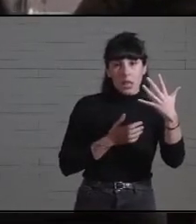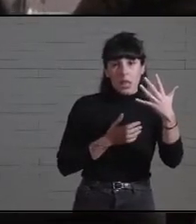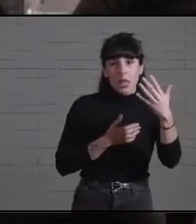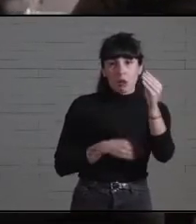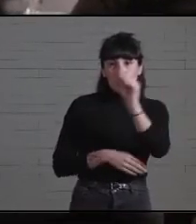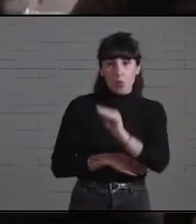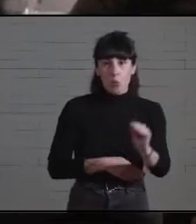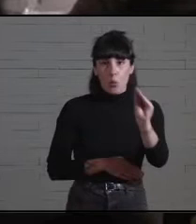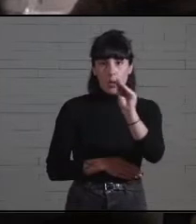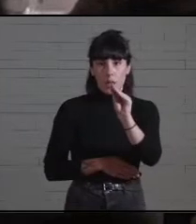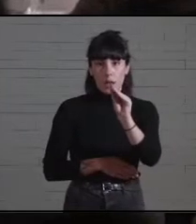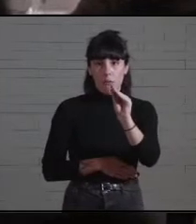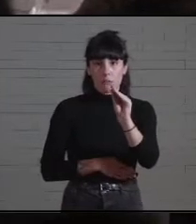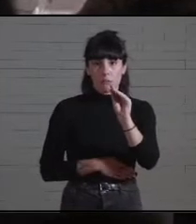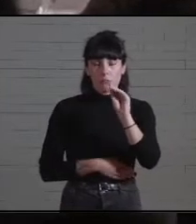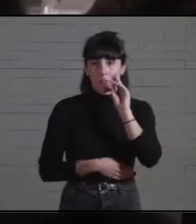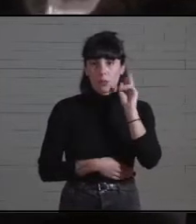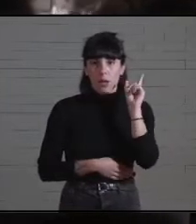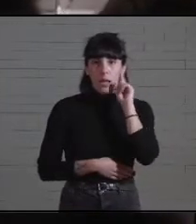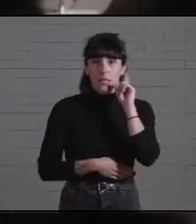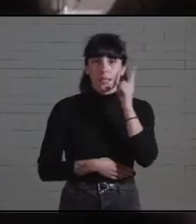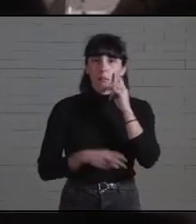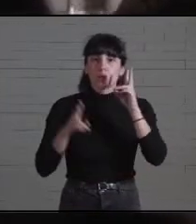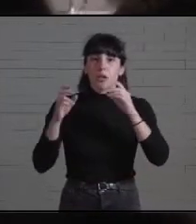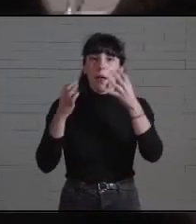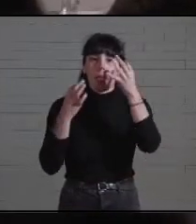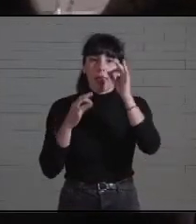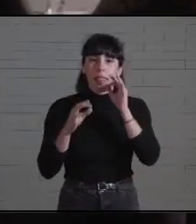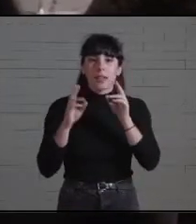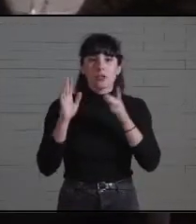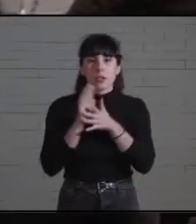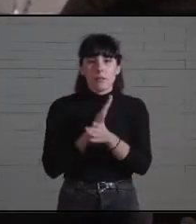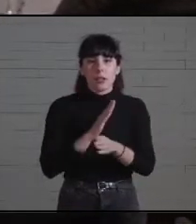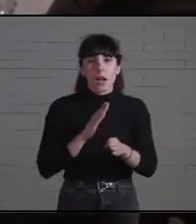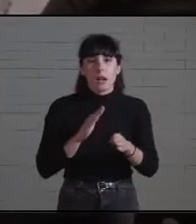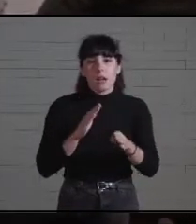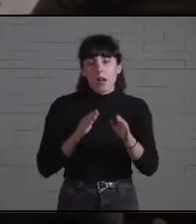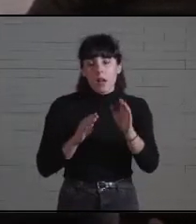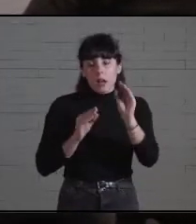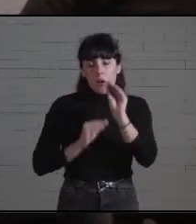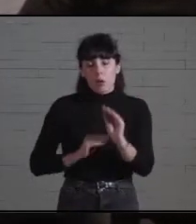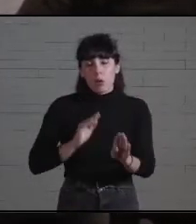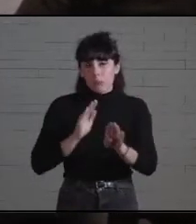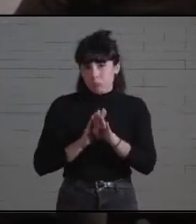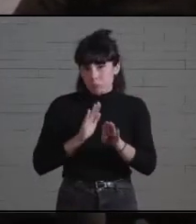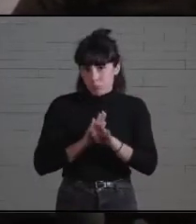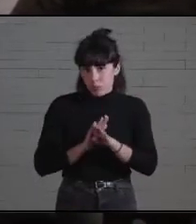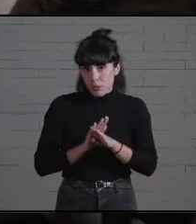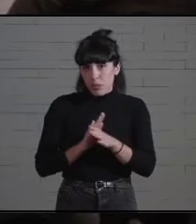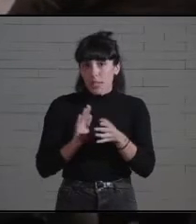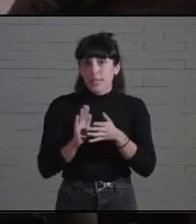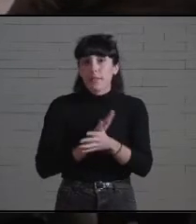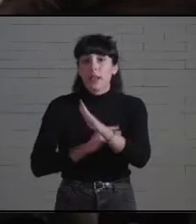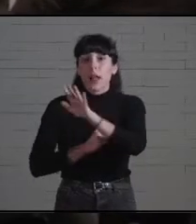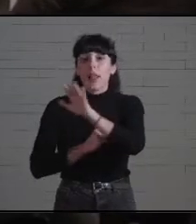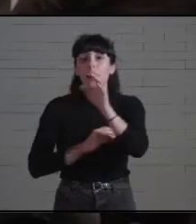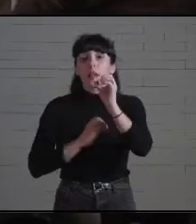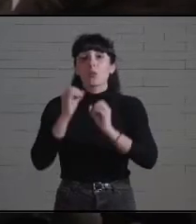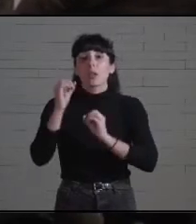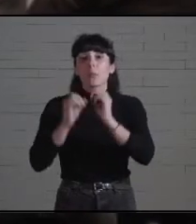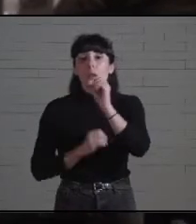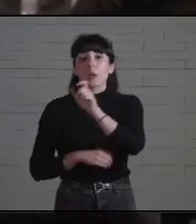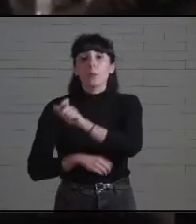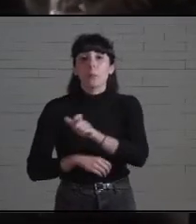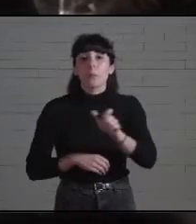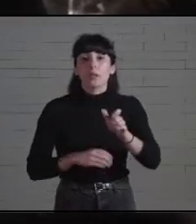datos de Eurostat que el cuidado es muy intensivo y que el 55% de las personas, por lo tanto,